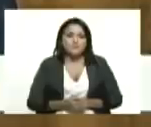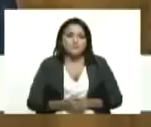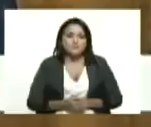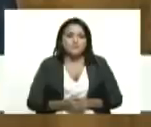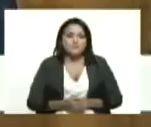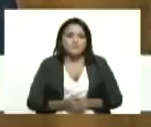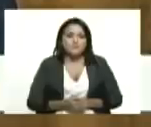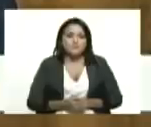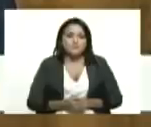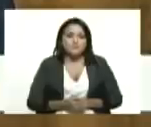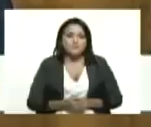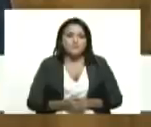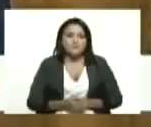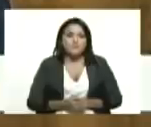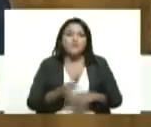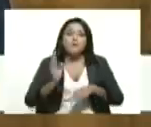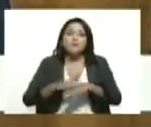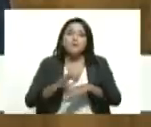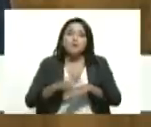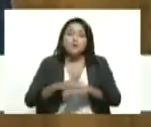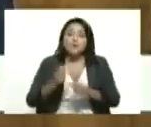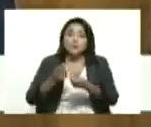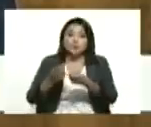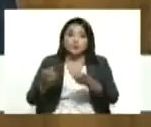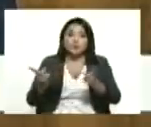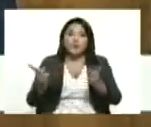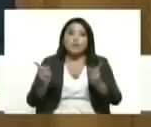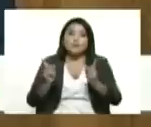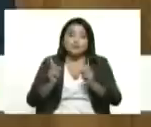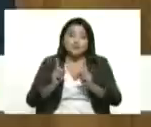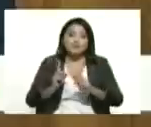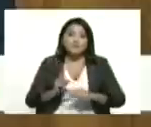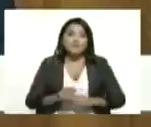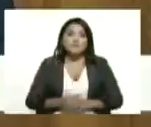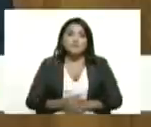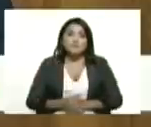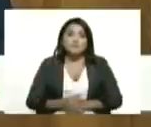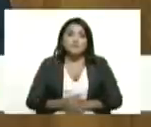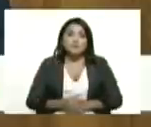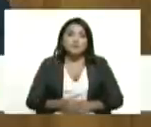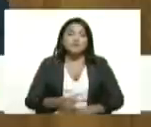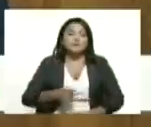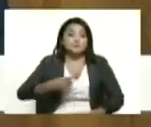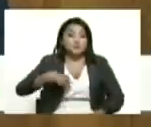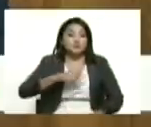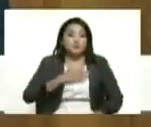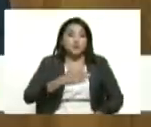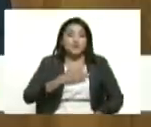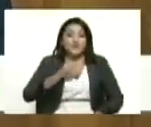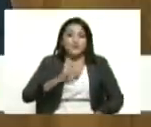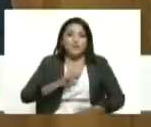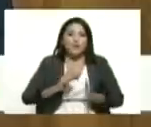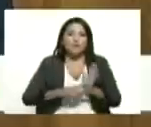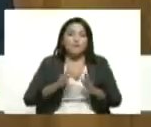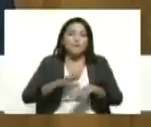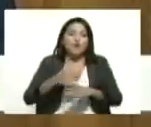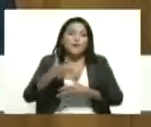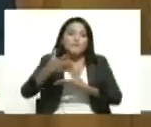No va a haberlo. Porque ustedes son aquí, o somos nosotros depositarios de la confianza de nuestro